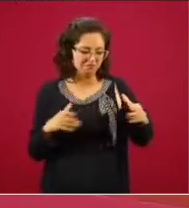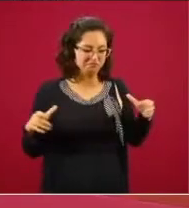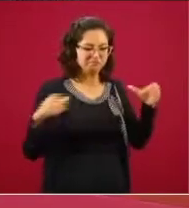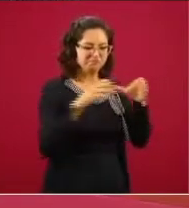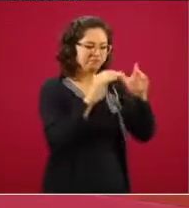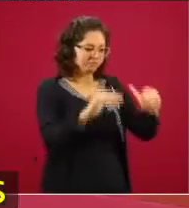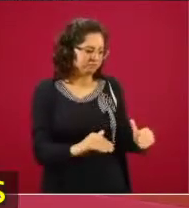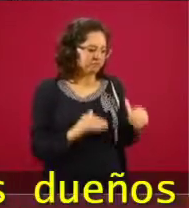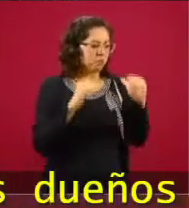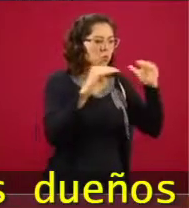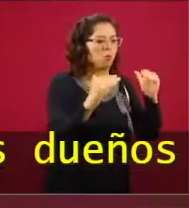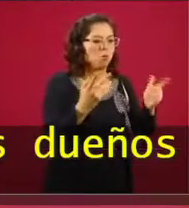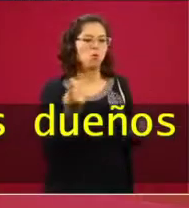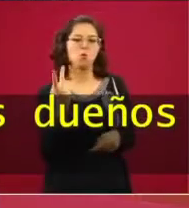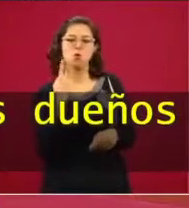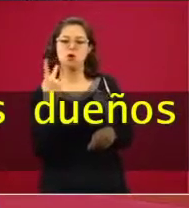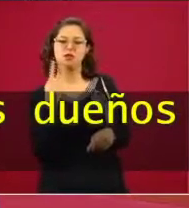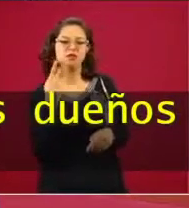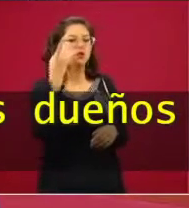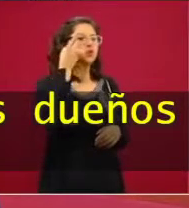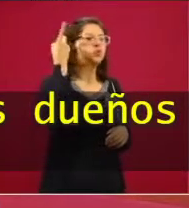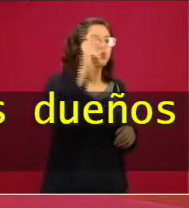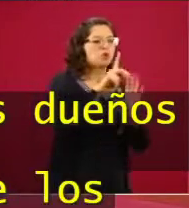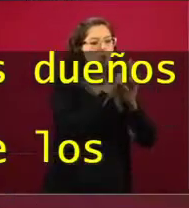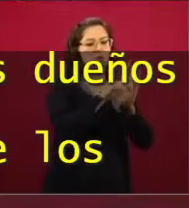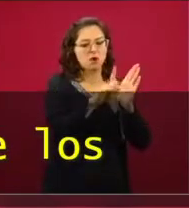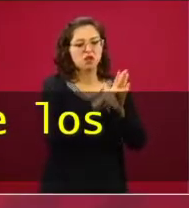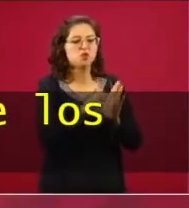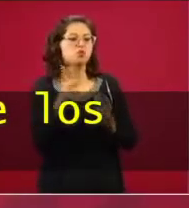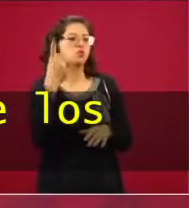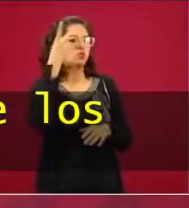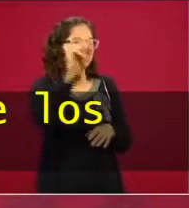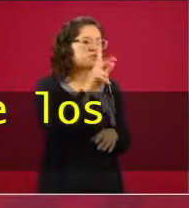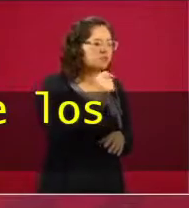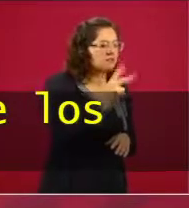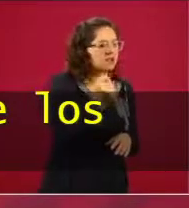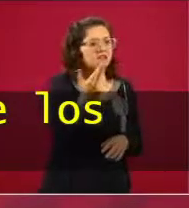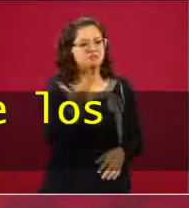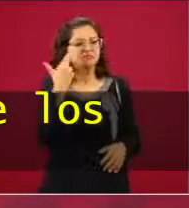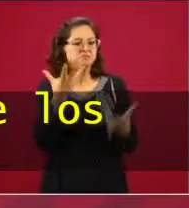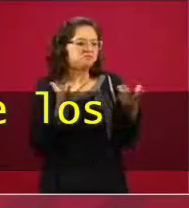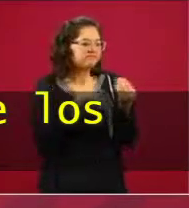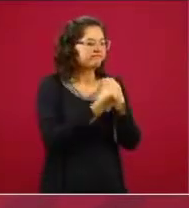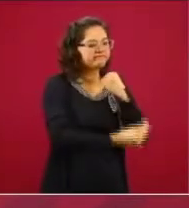Comían los políticos con los dueños de los periódicos, los dueños de los medios de comunicación.